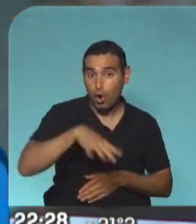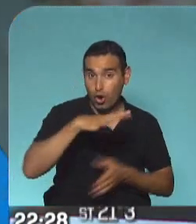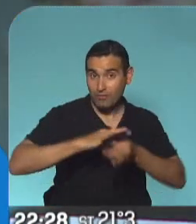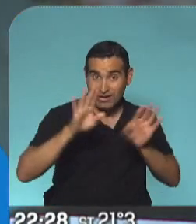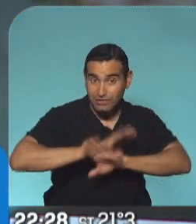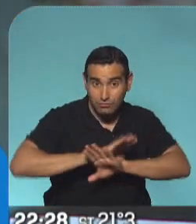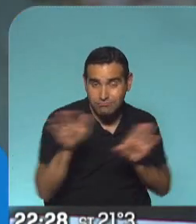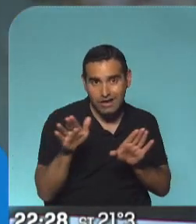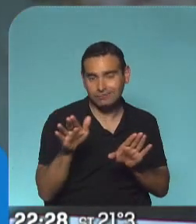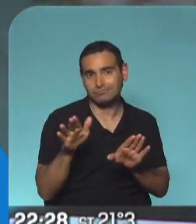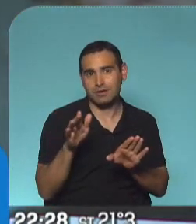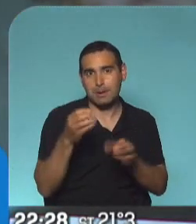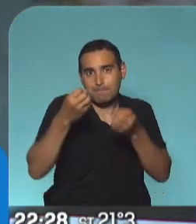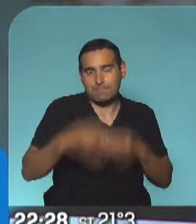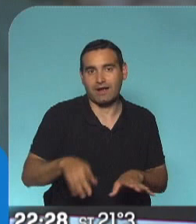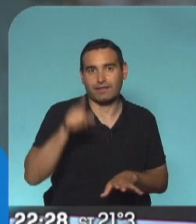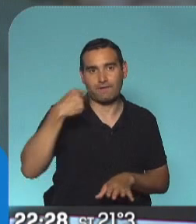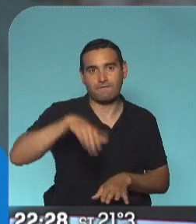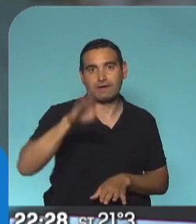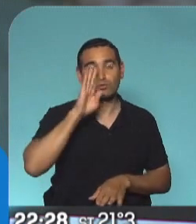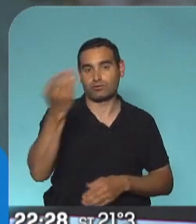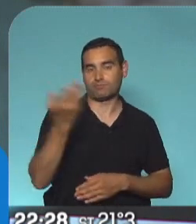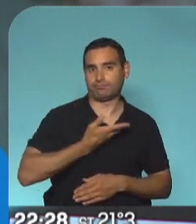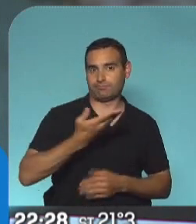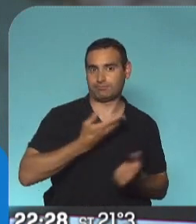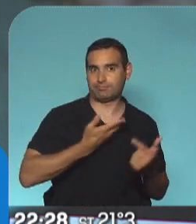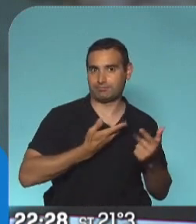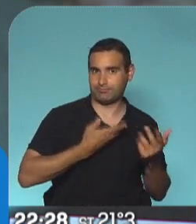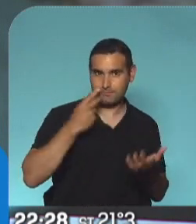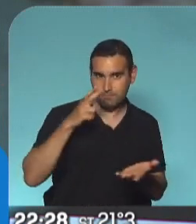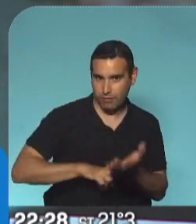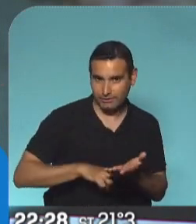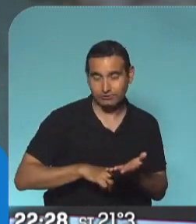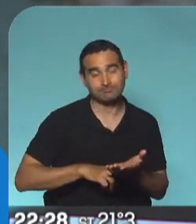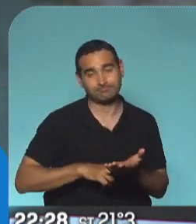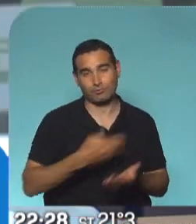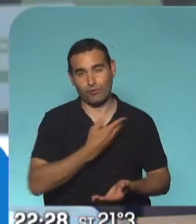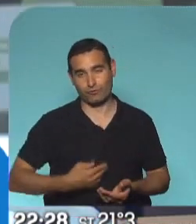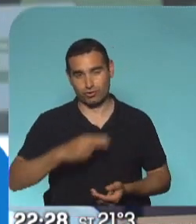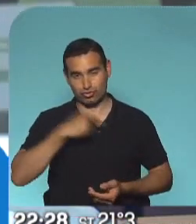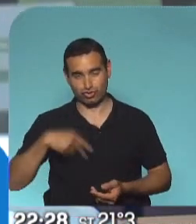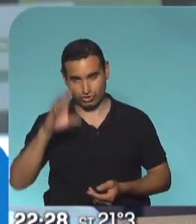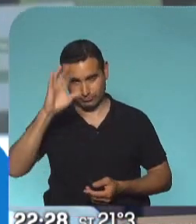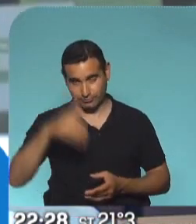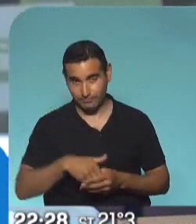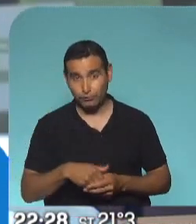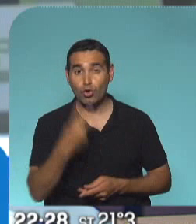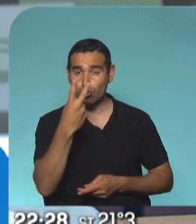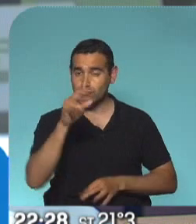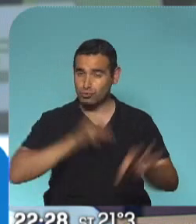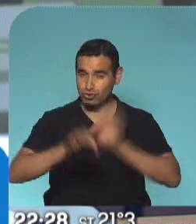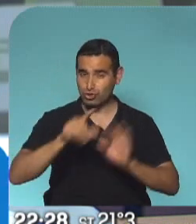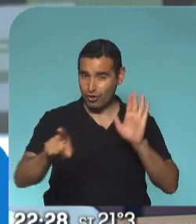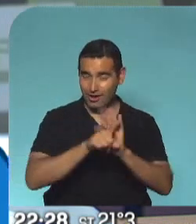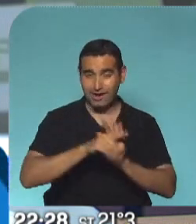se pierden estas prerrogativas comerciales en relación a Estados Unidos, y es también una forma de irritar al gobierno chino. Son dos proyectos de ley los que